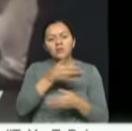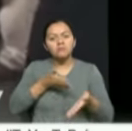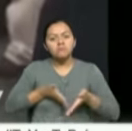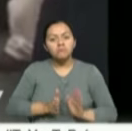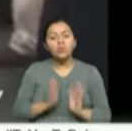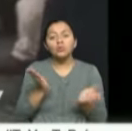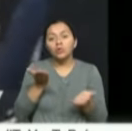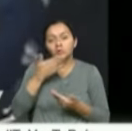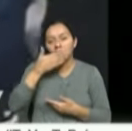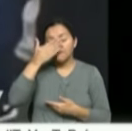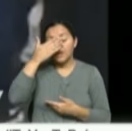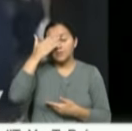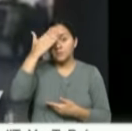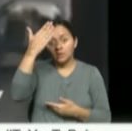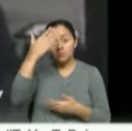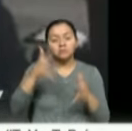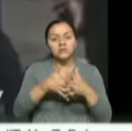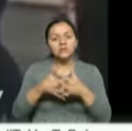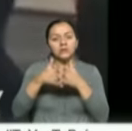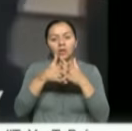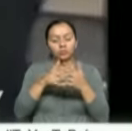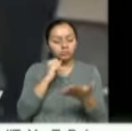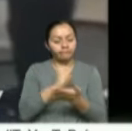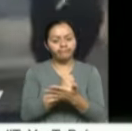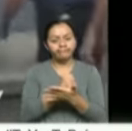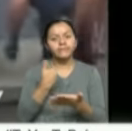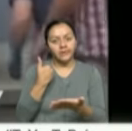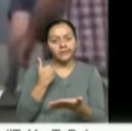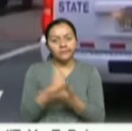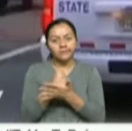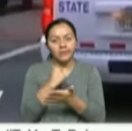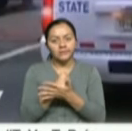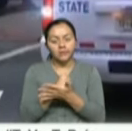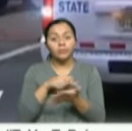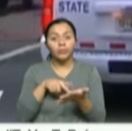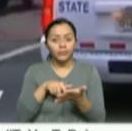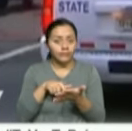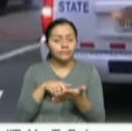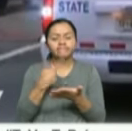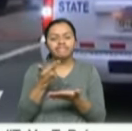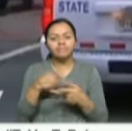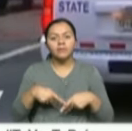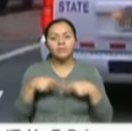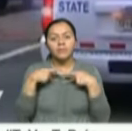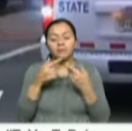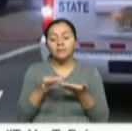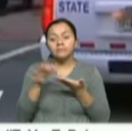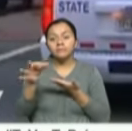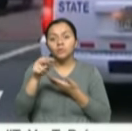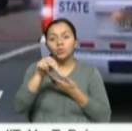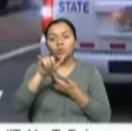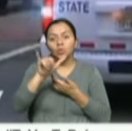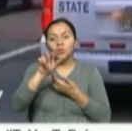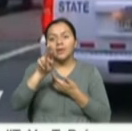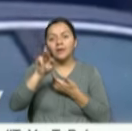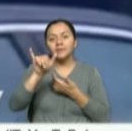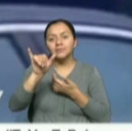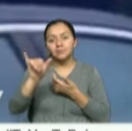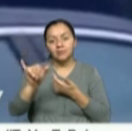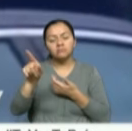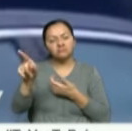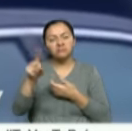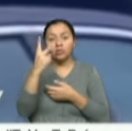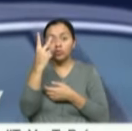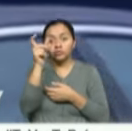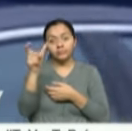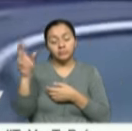pasaporte estadounidense. Ha sido arrestado tras un tiroteo con la policía en la ciudad de Linden, en el estado de Nueva Jersey, en el que él y dos agentes han resultado